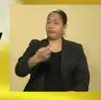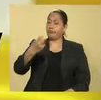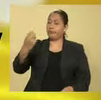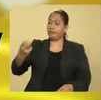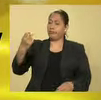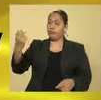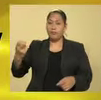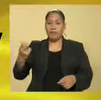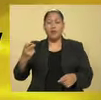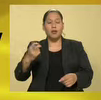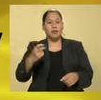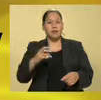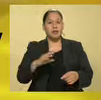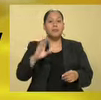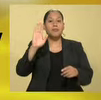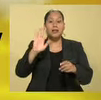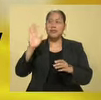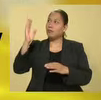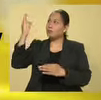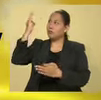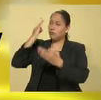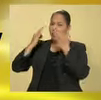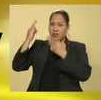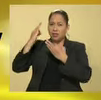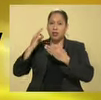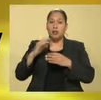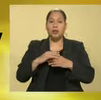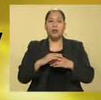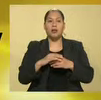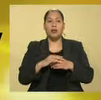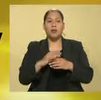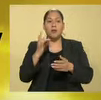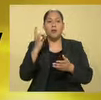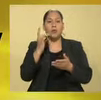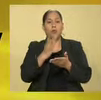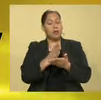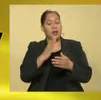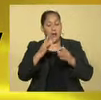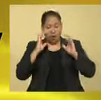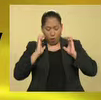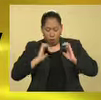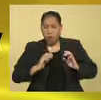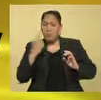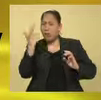su físico, diciendo y argumentando que lo único que importa es el intelecto y las ideas.